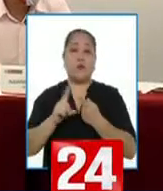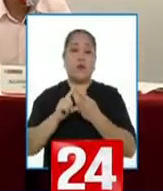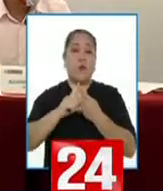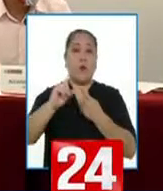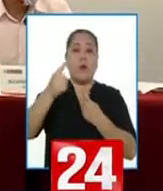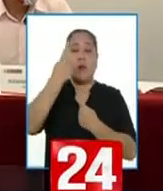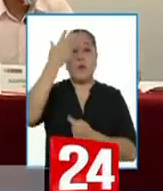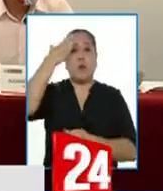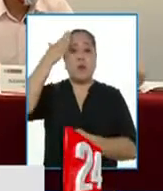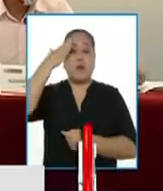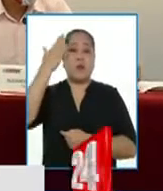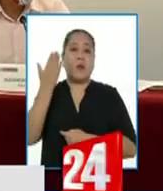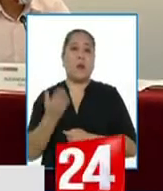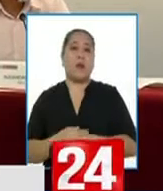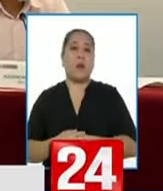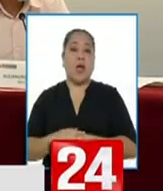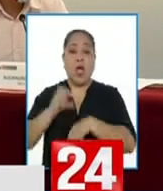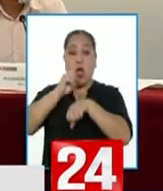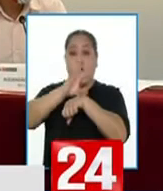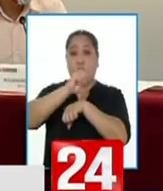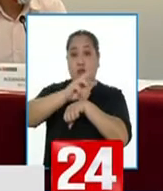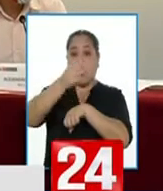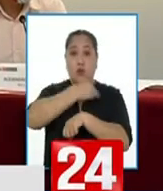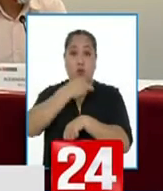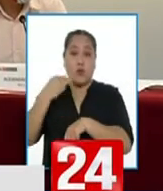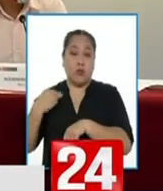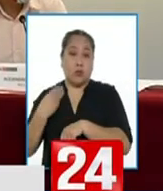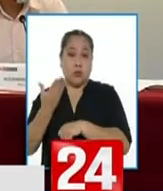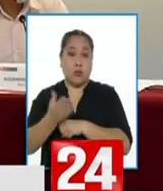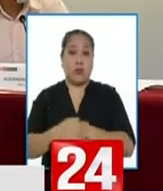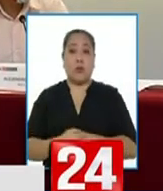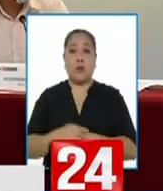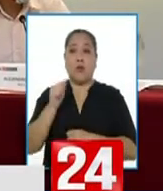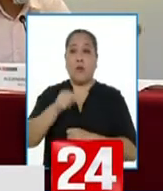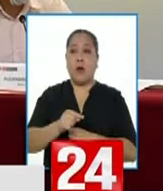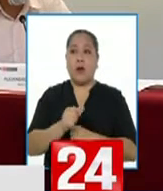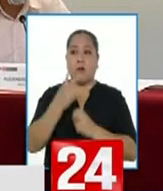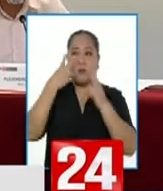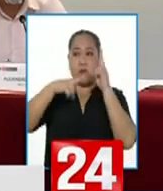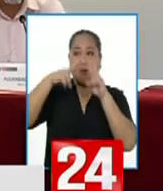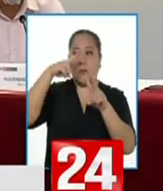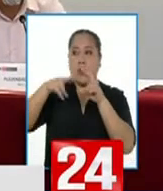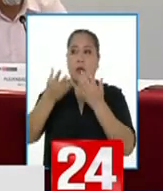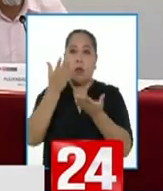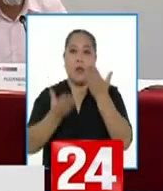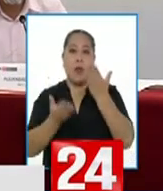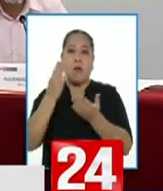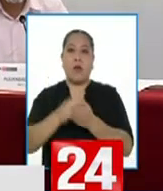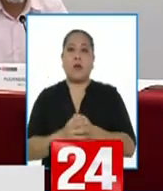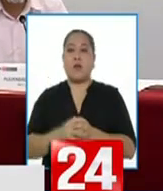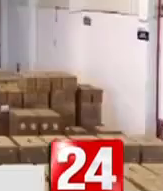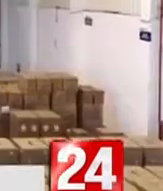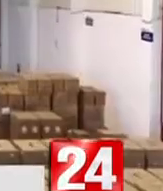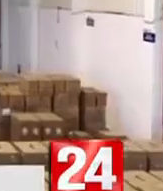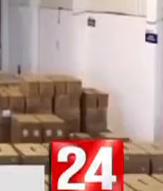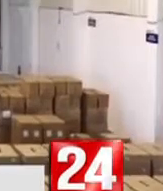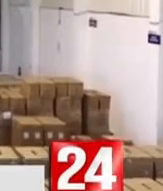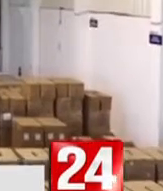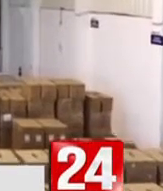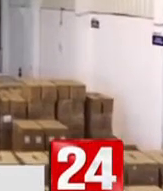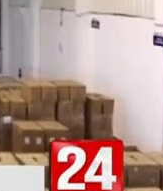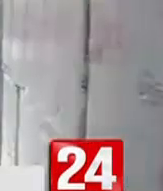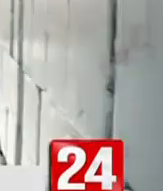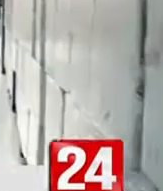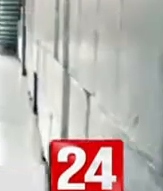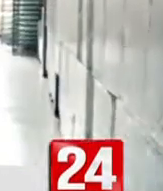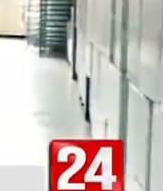ministros Claudia Cornejo y Alejandro Neira, de las carteras de Comercio Exterior y Turismo y de Cultura, respectivamente, confirmaron que el